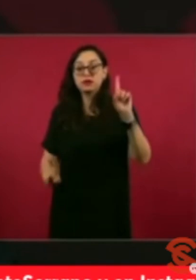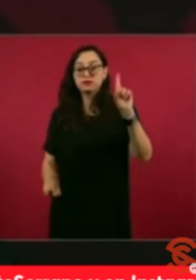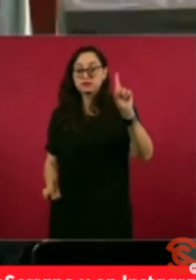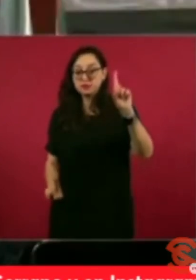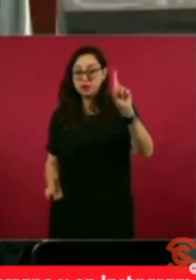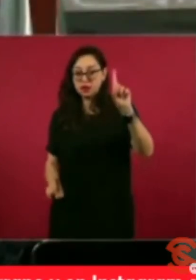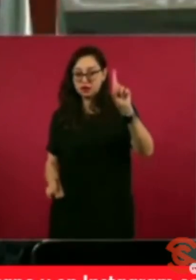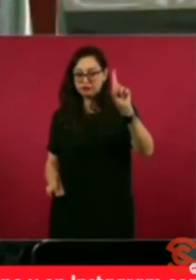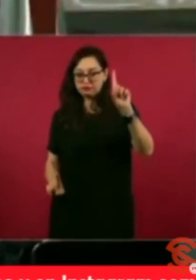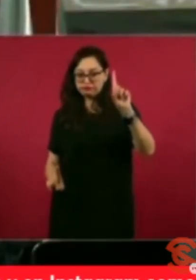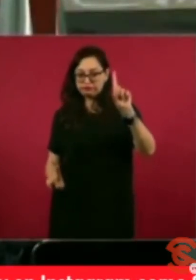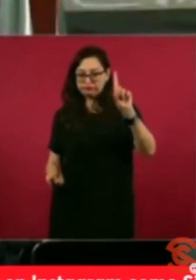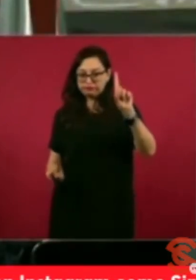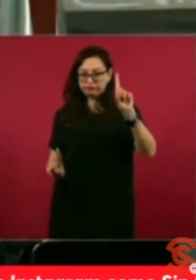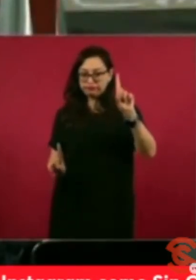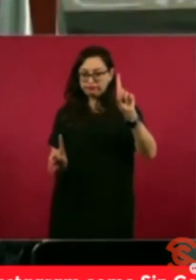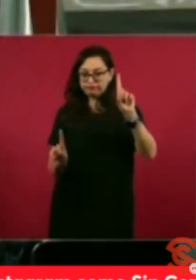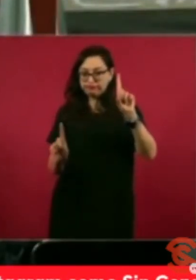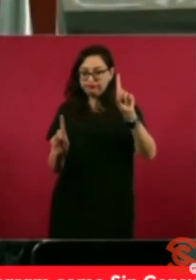a 15 veces.